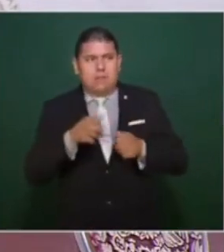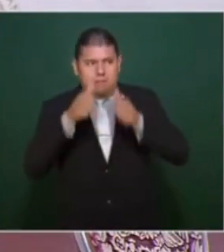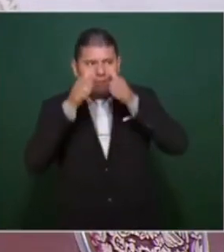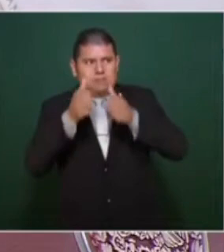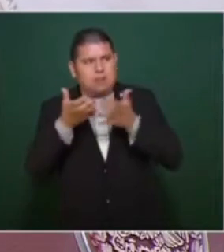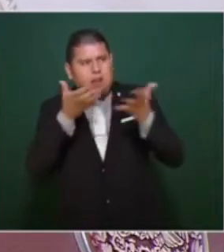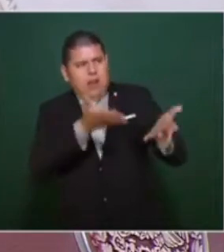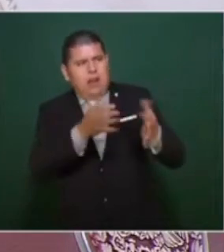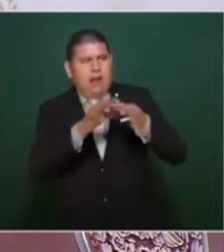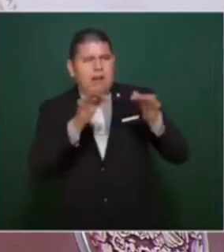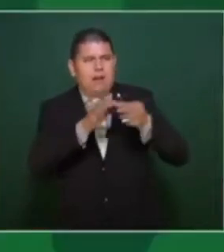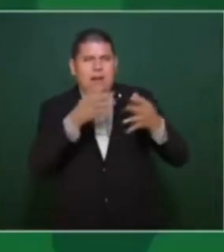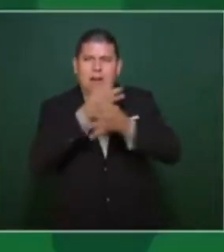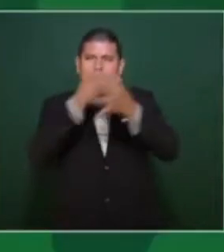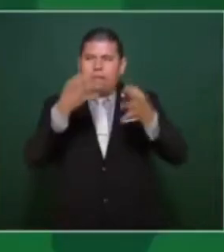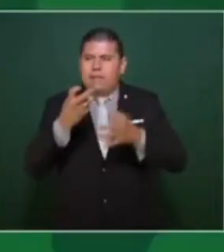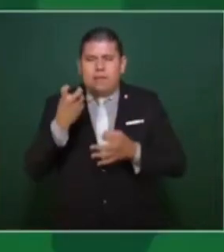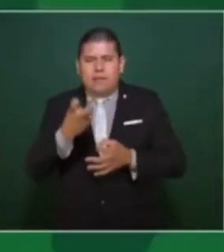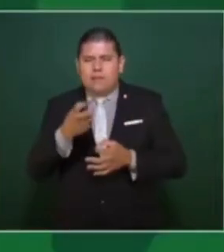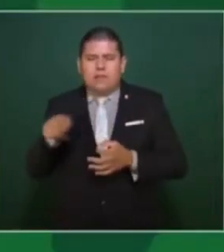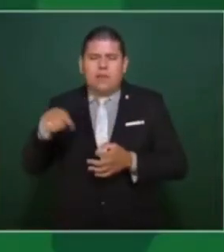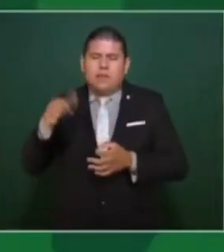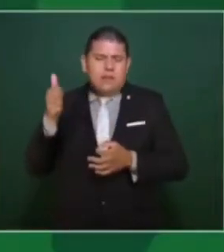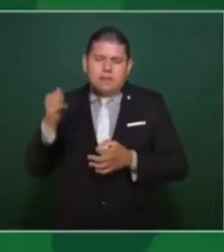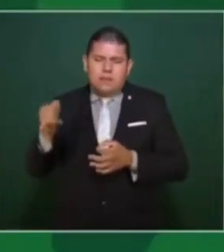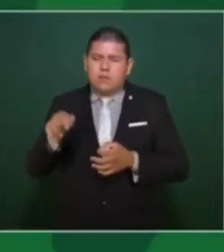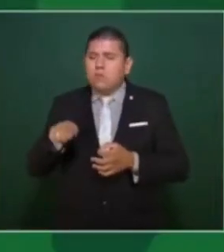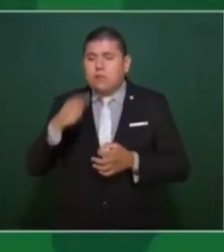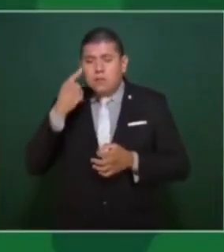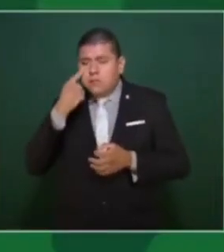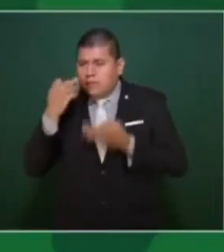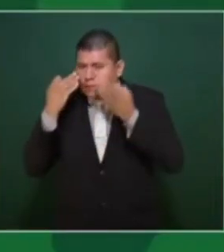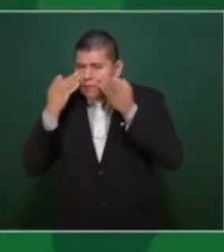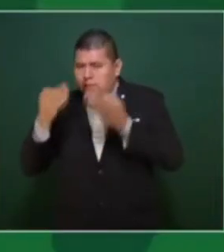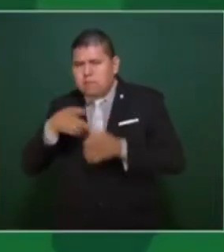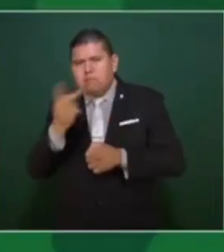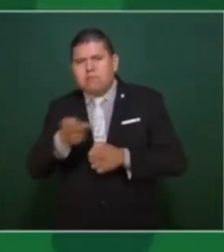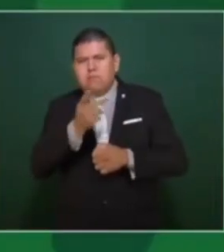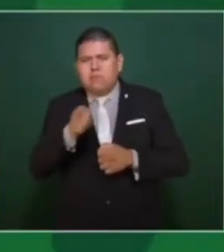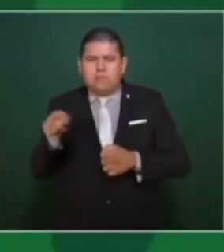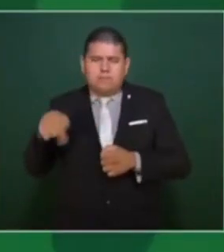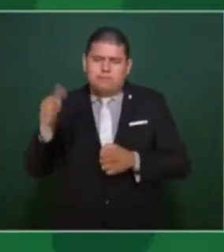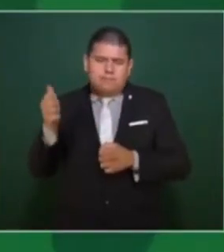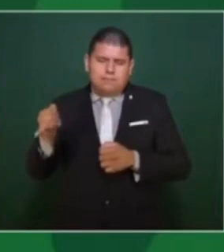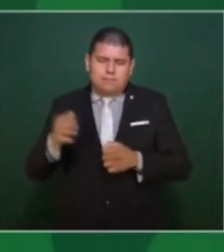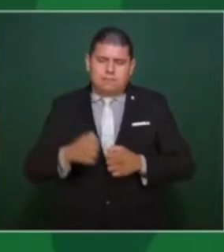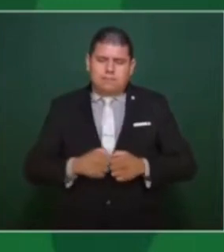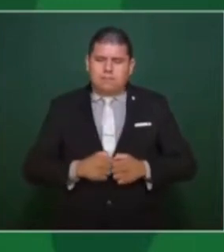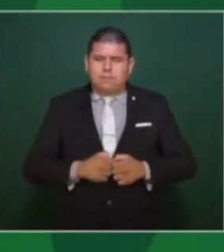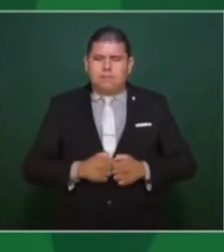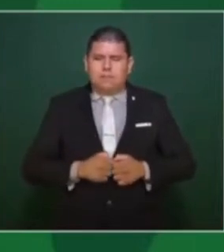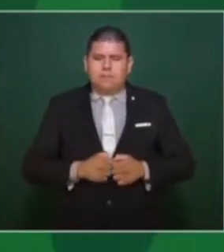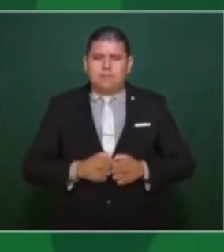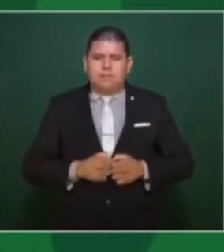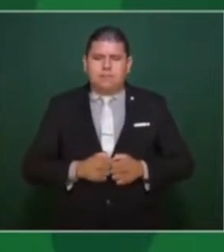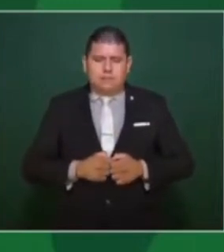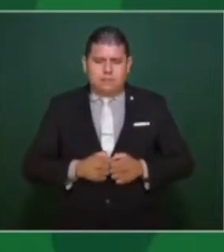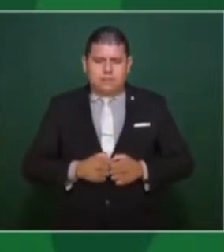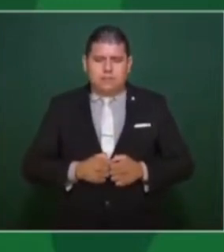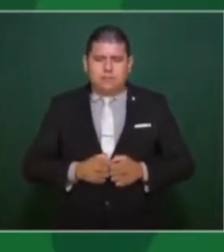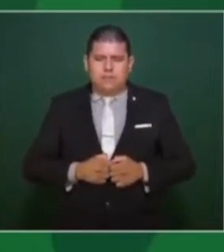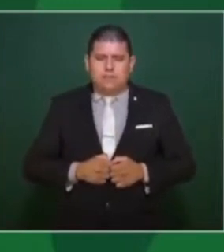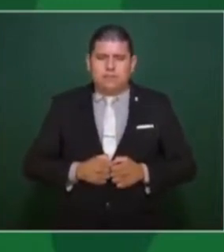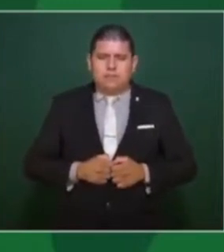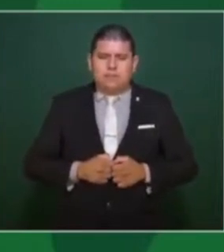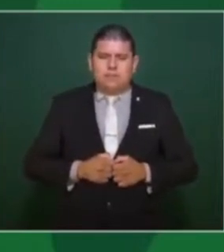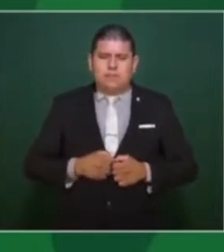Vean las encuestas. O sea, usan mucho la levadura y